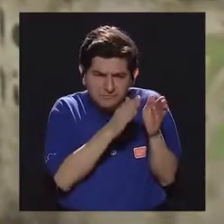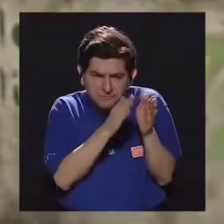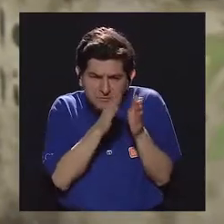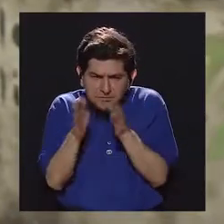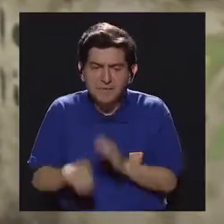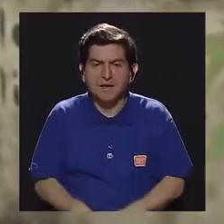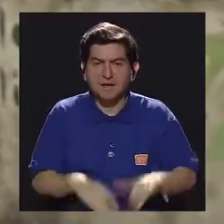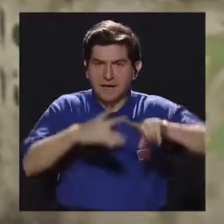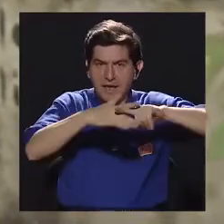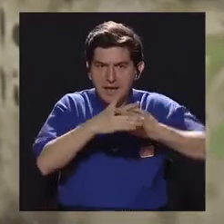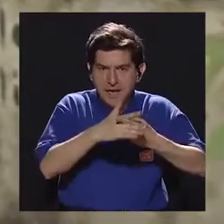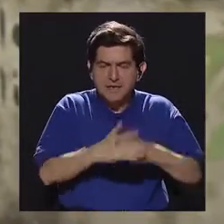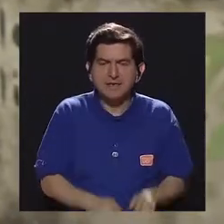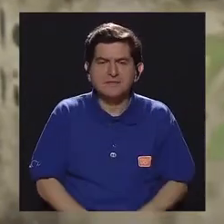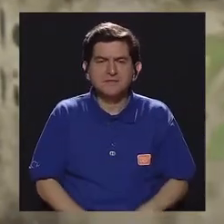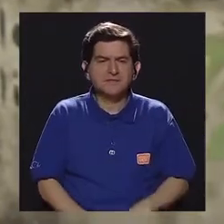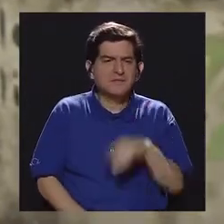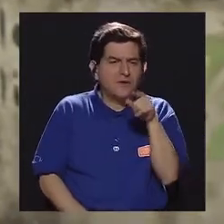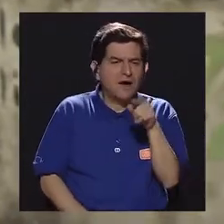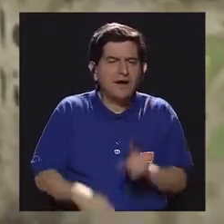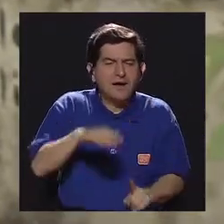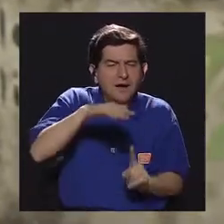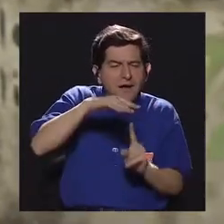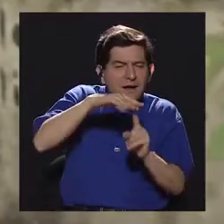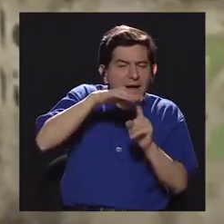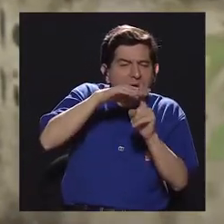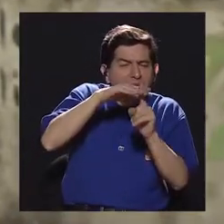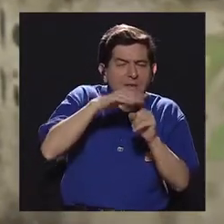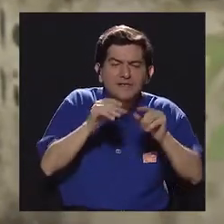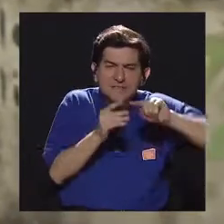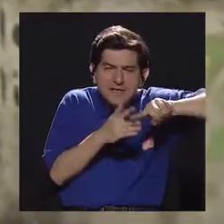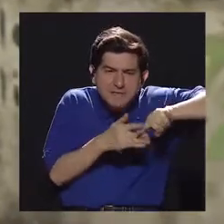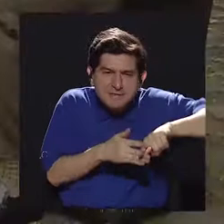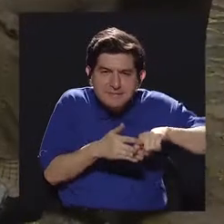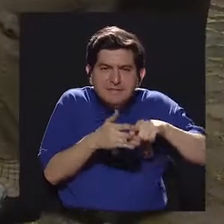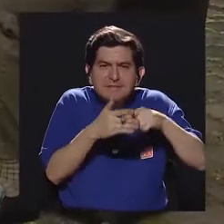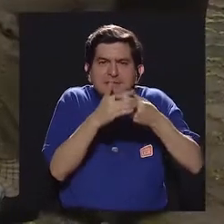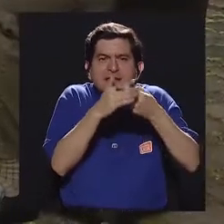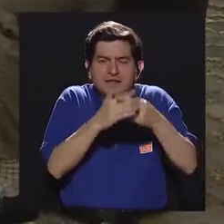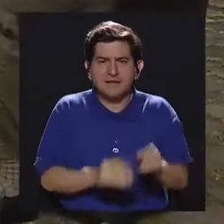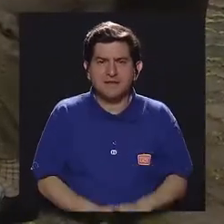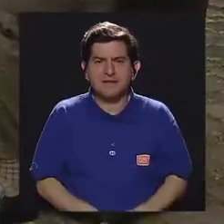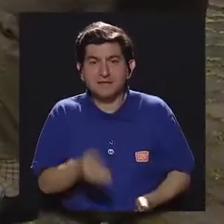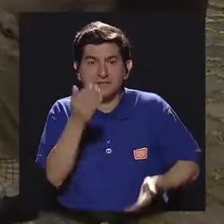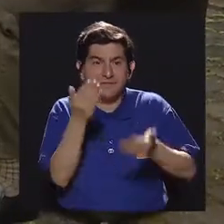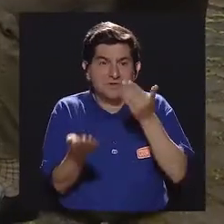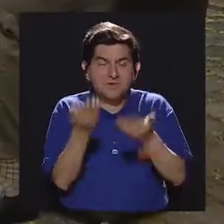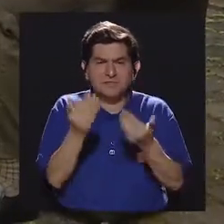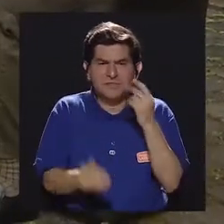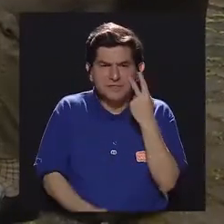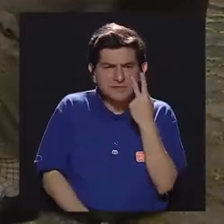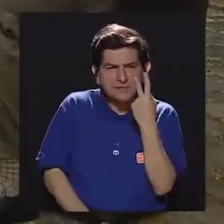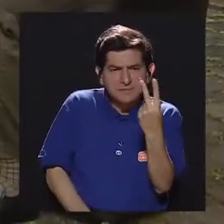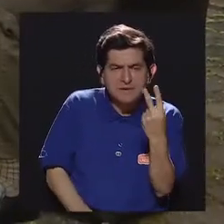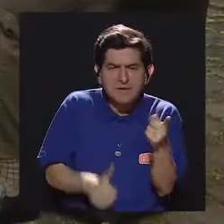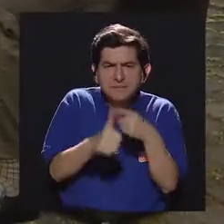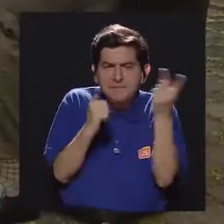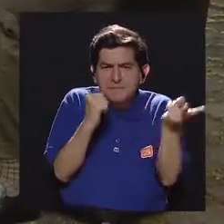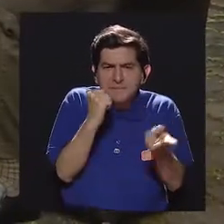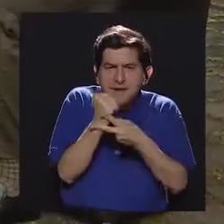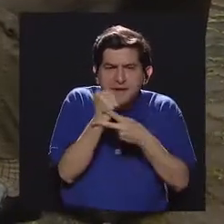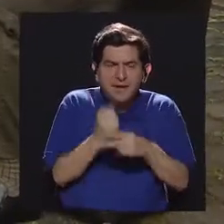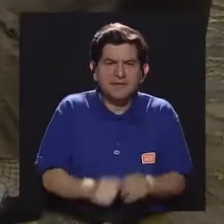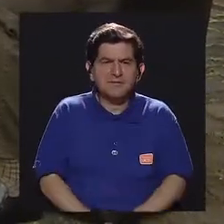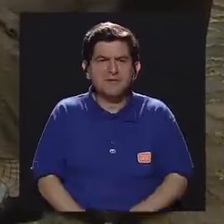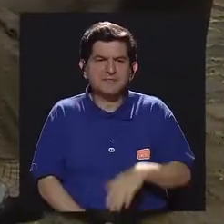inicio el vestigio o la aparición de ese germen en una radiografía, que sería, digamos, donde uno pudiera verlo por primera